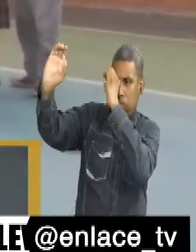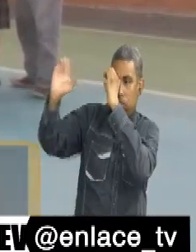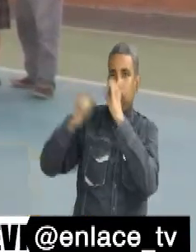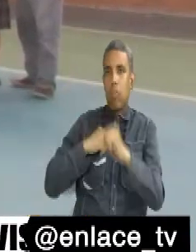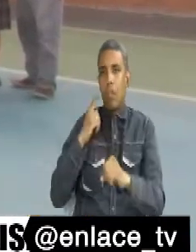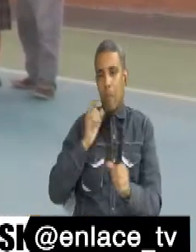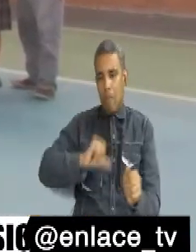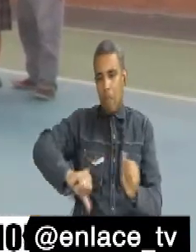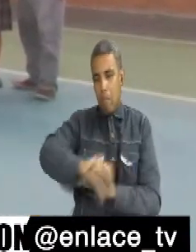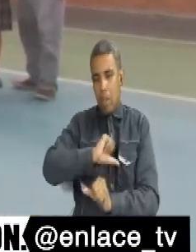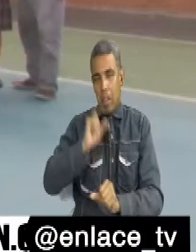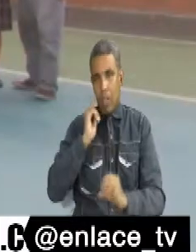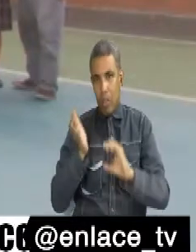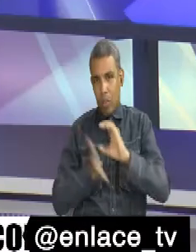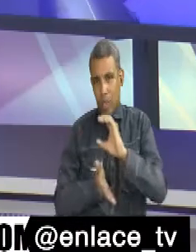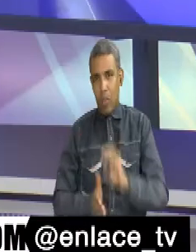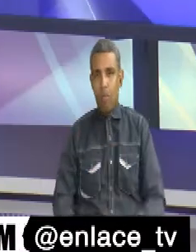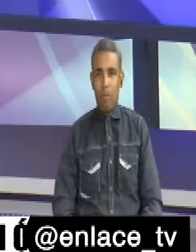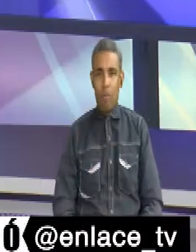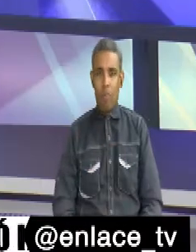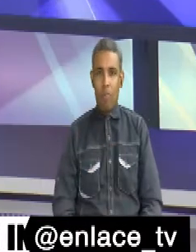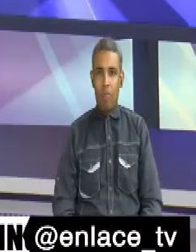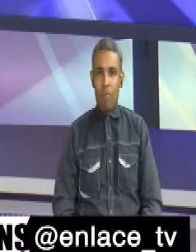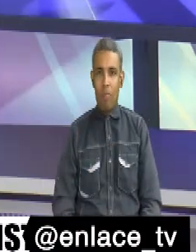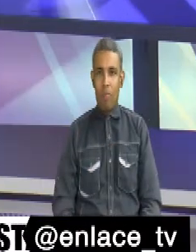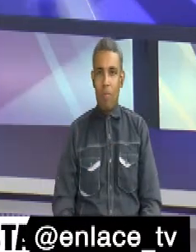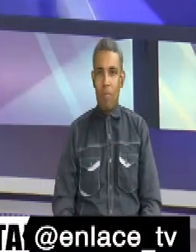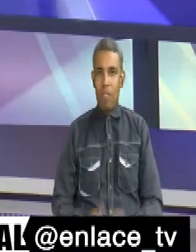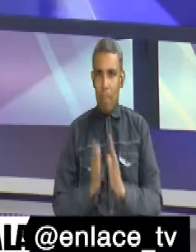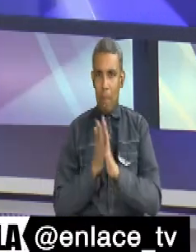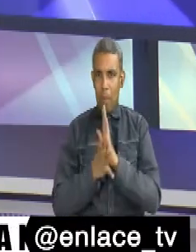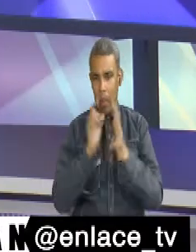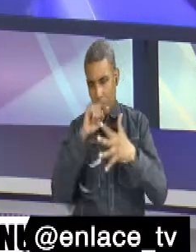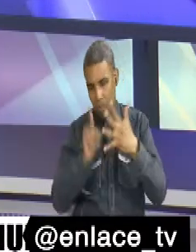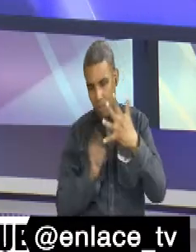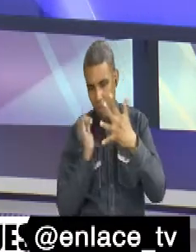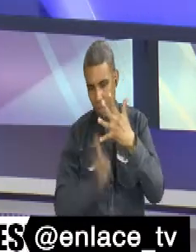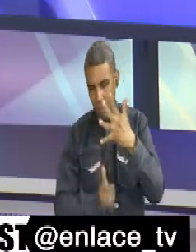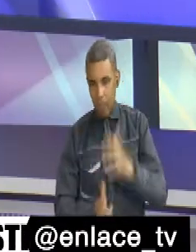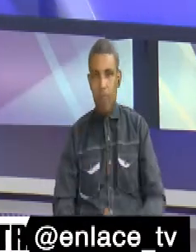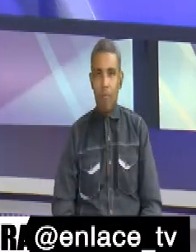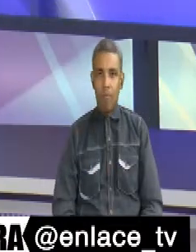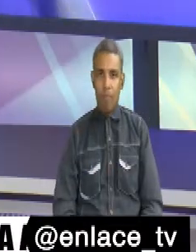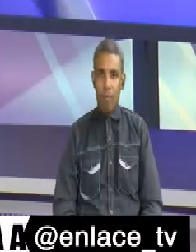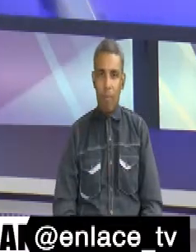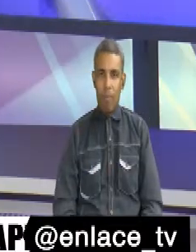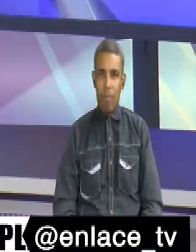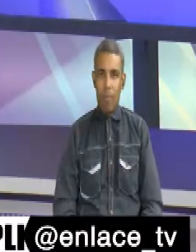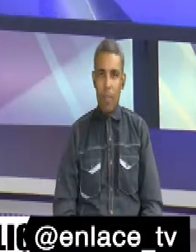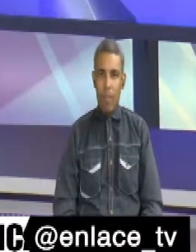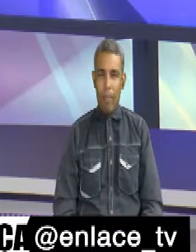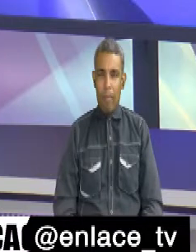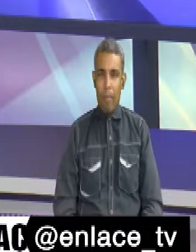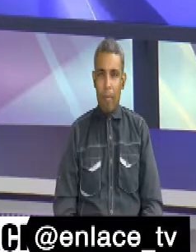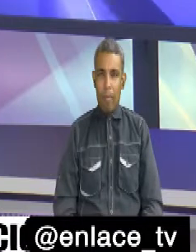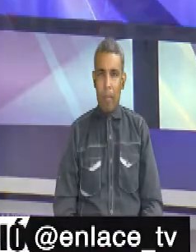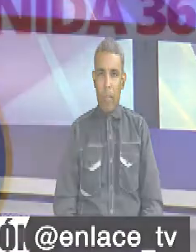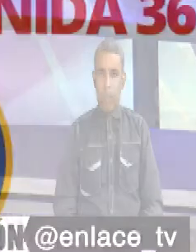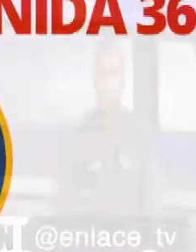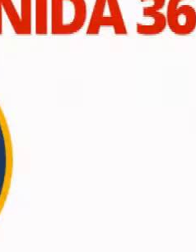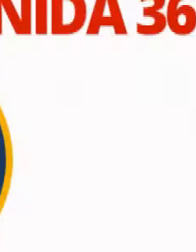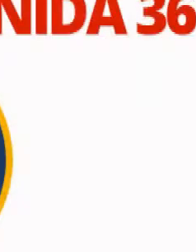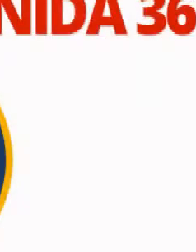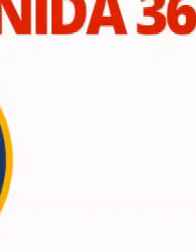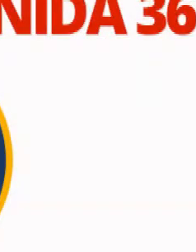el Parque Ecológico. Con esta información nos despedimos de la presente emisión de Enlace Noticias. Antes de irnos,